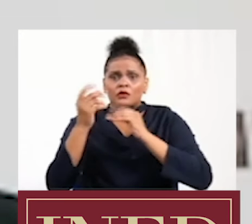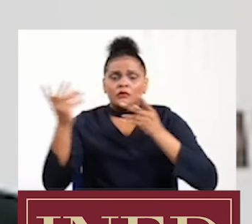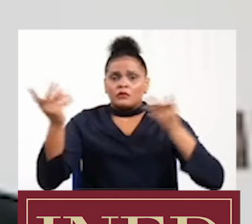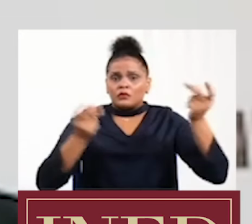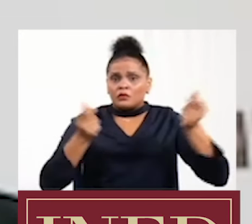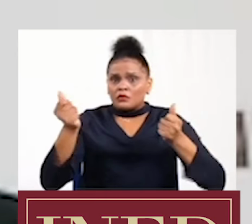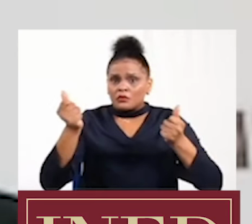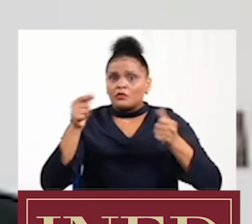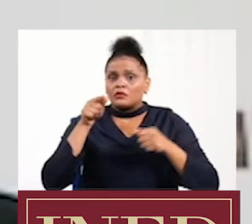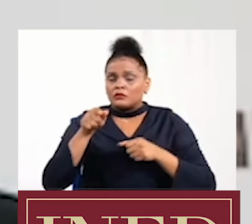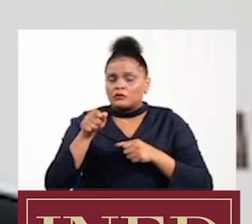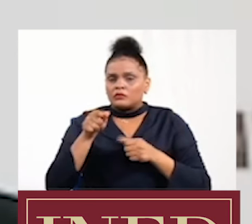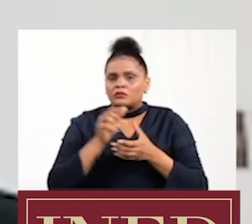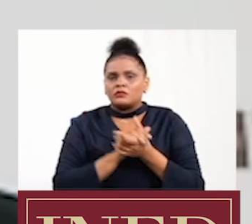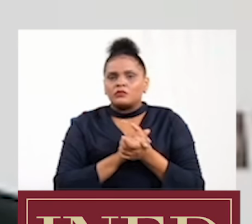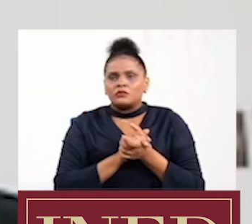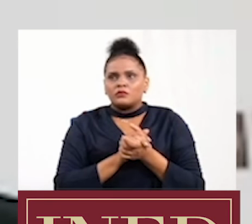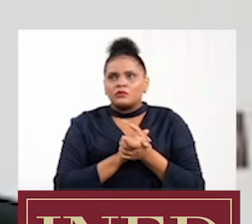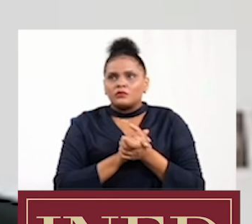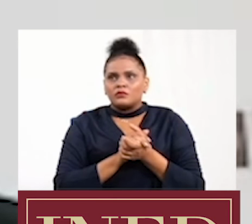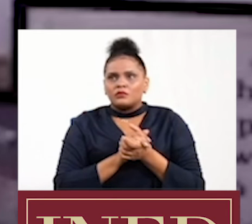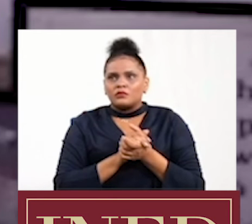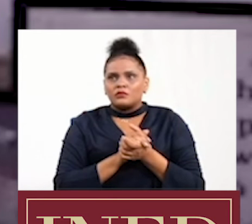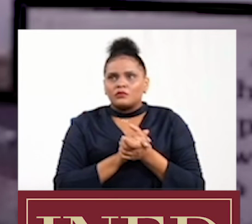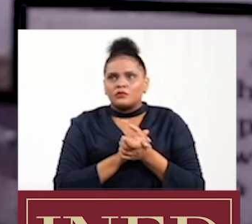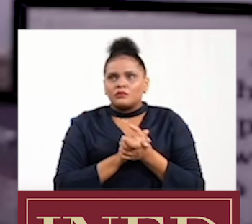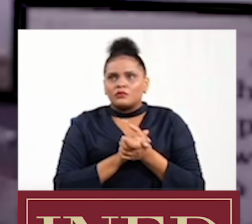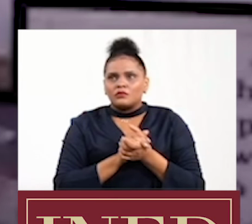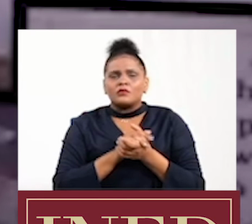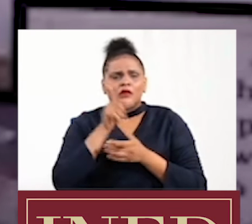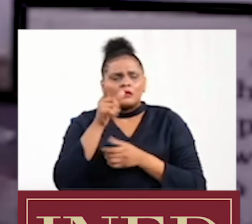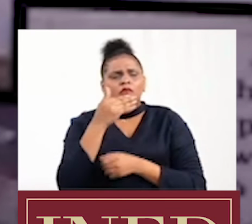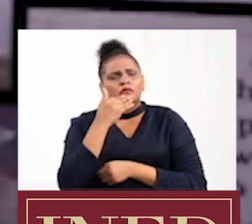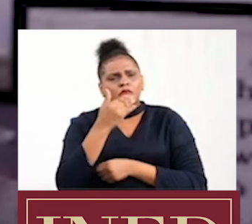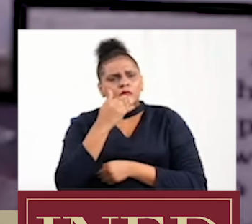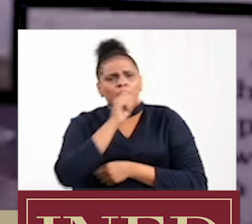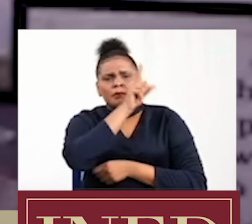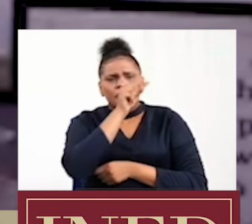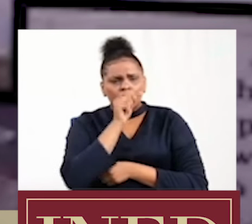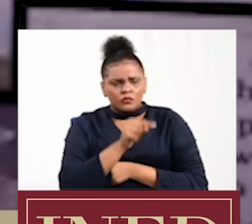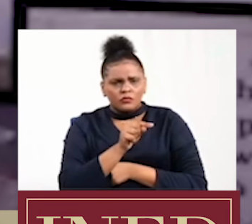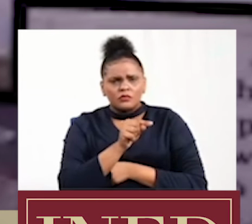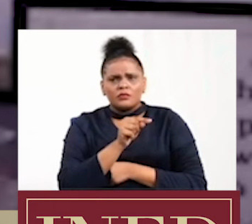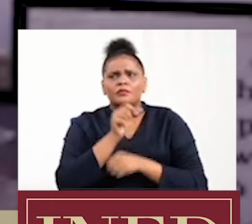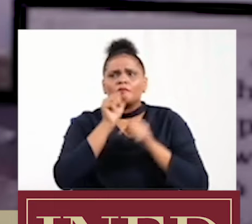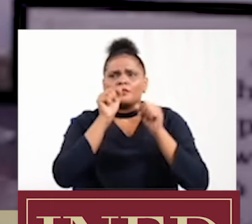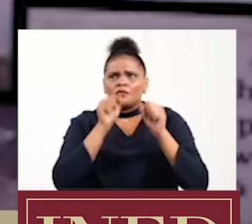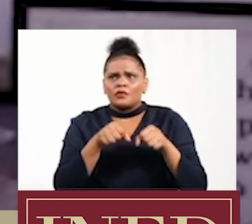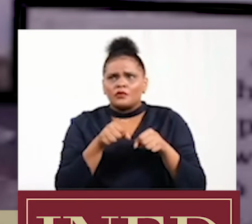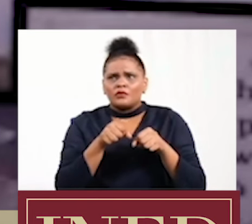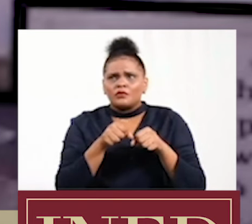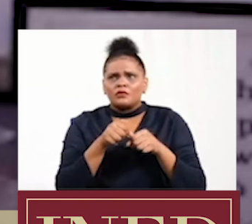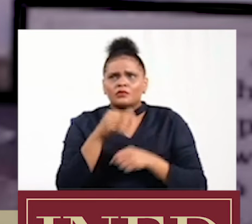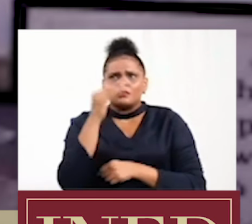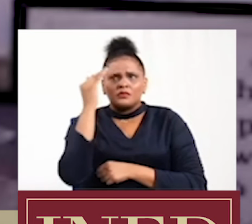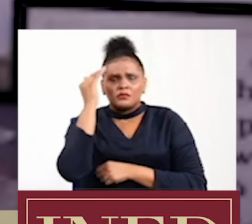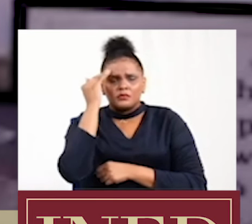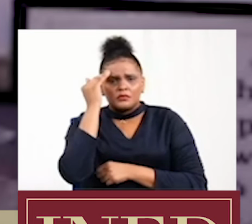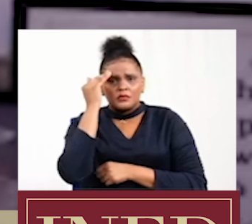otros del estado sí bueno agradezco mucho la pregunta porque me permite contar la experiencia